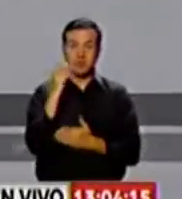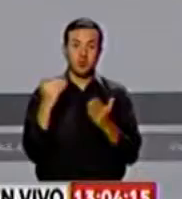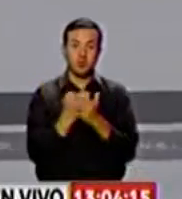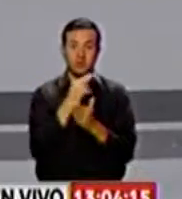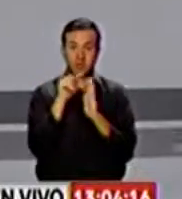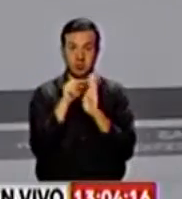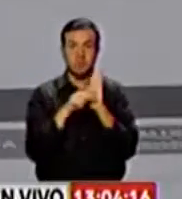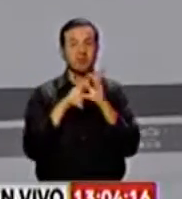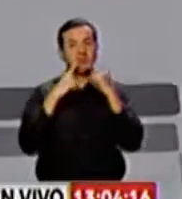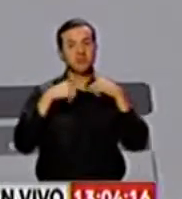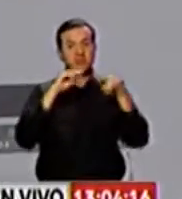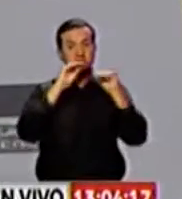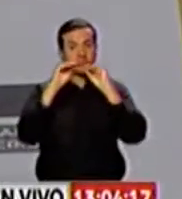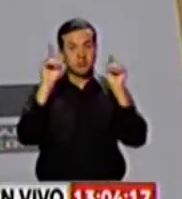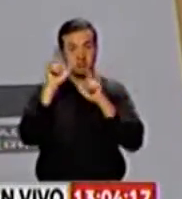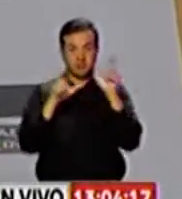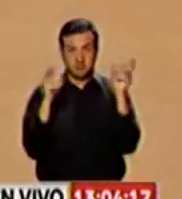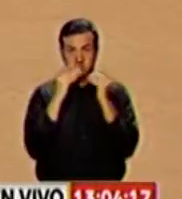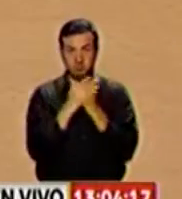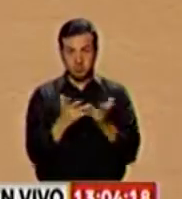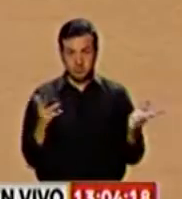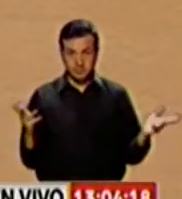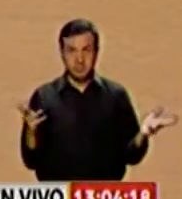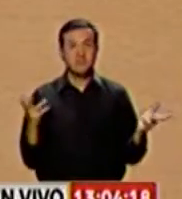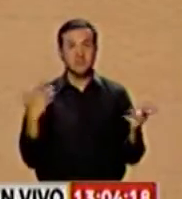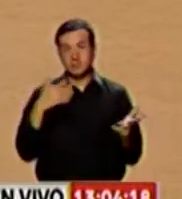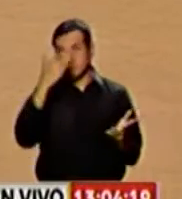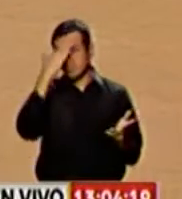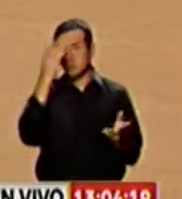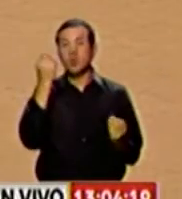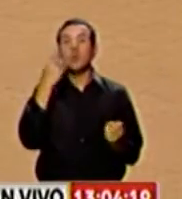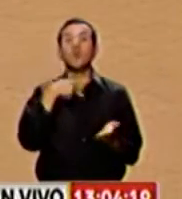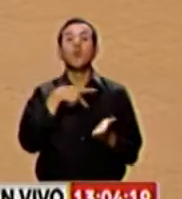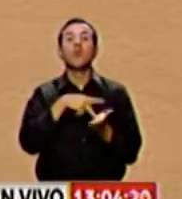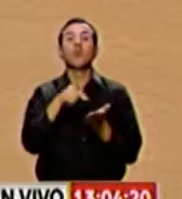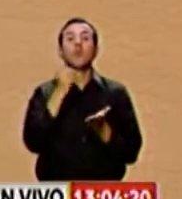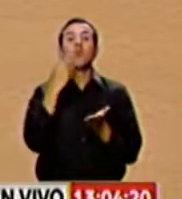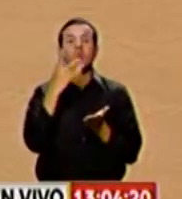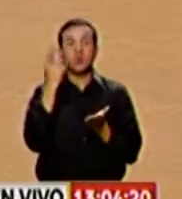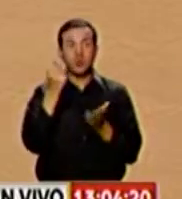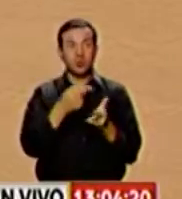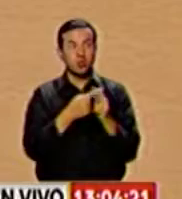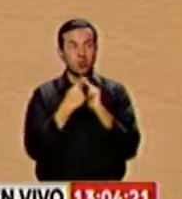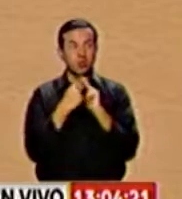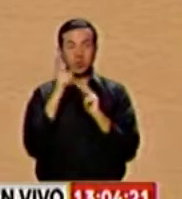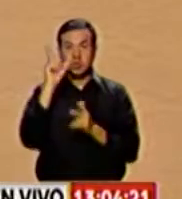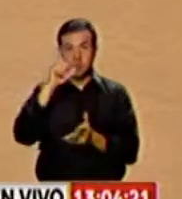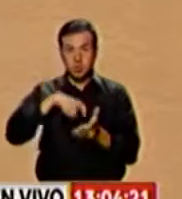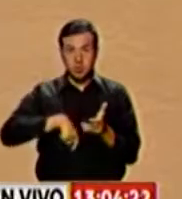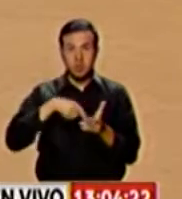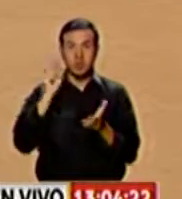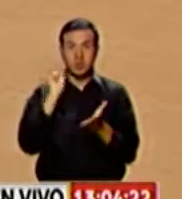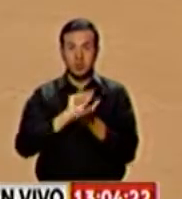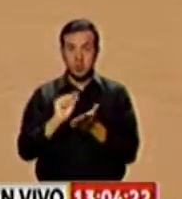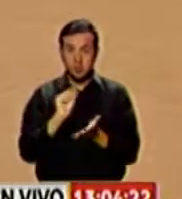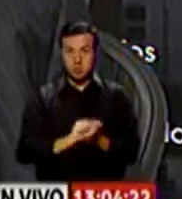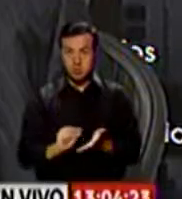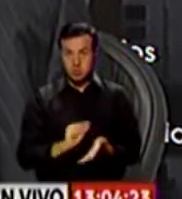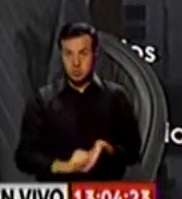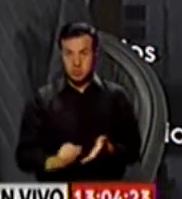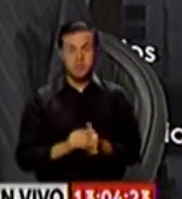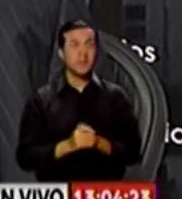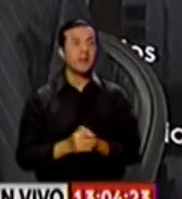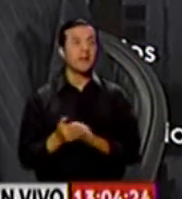sean ampliamente conocidas por los usuarios y saber cuánto realmente costará sacar un crédito con tarjeta cuando paga los mínimos.